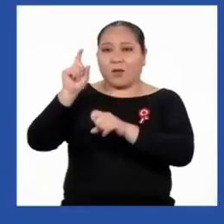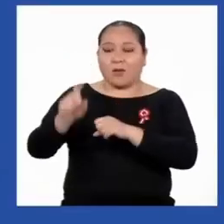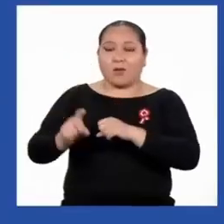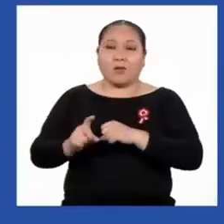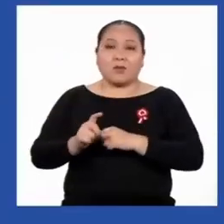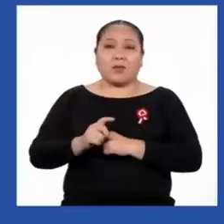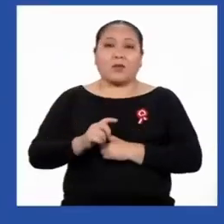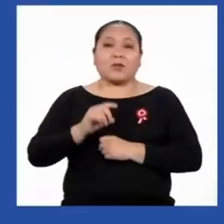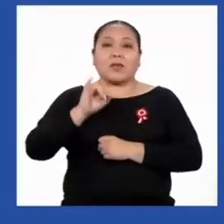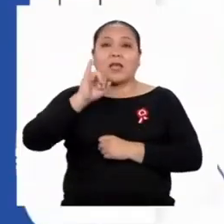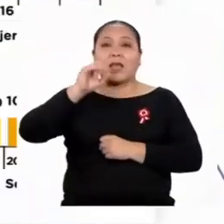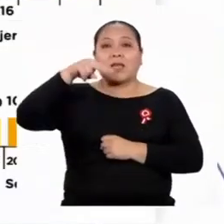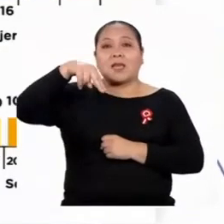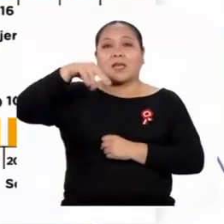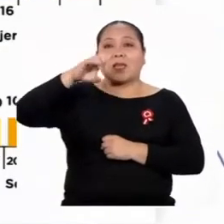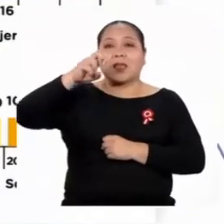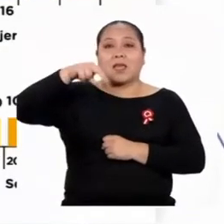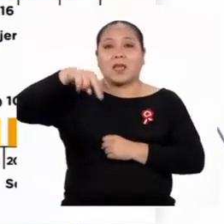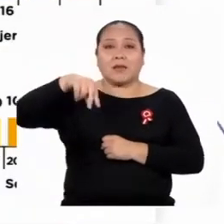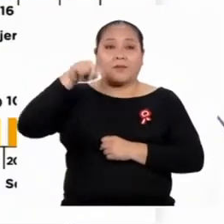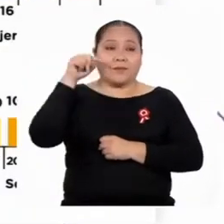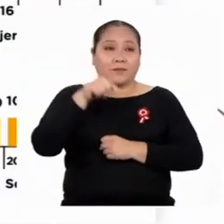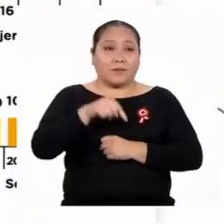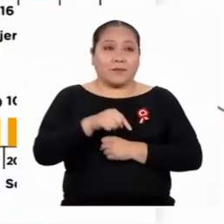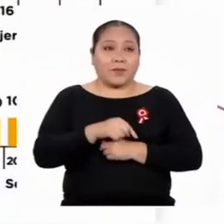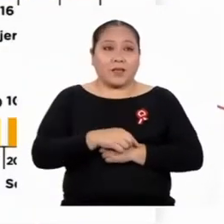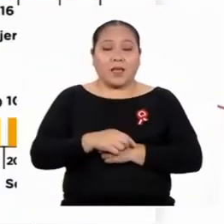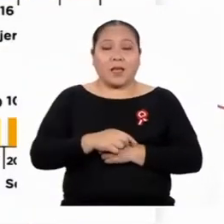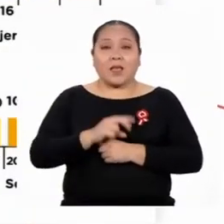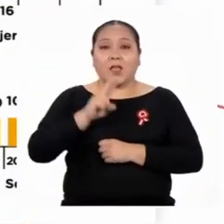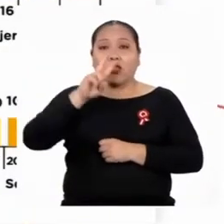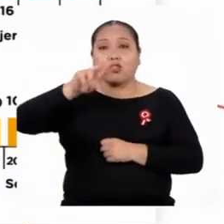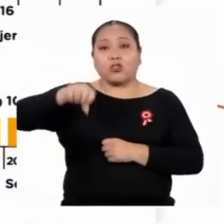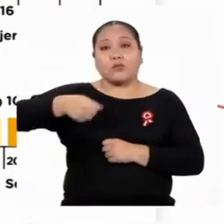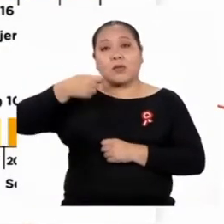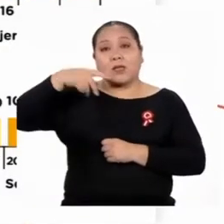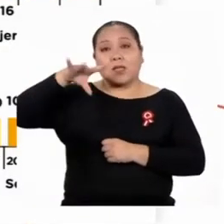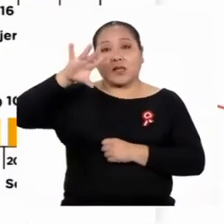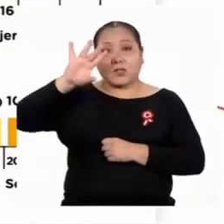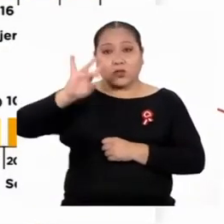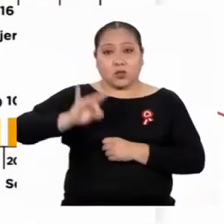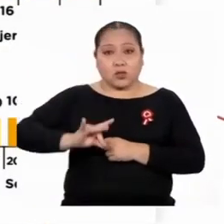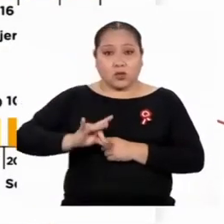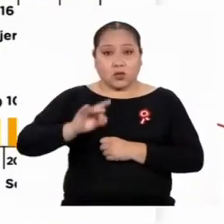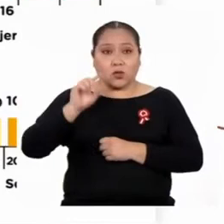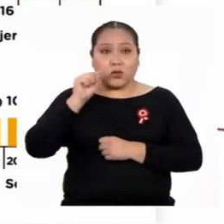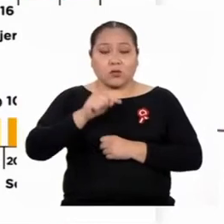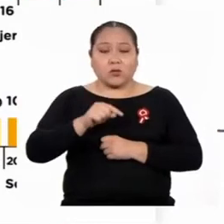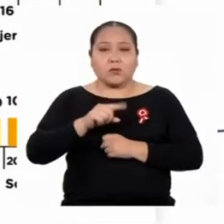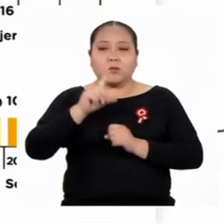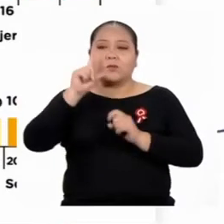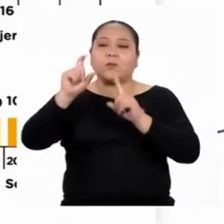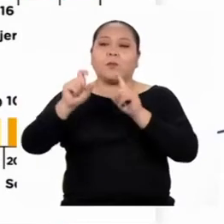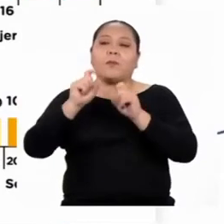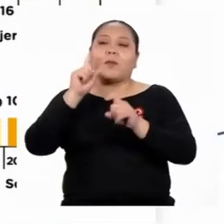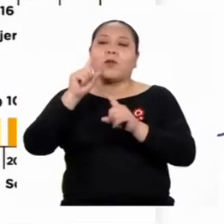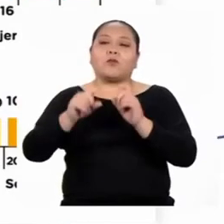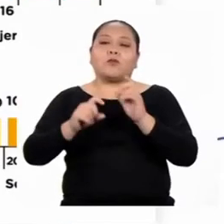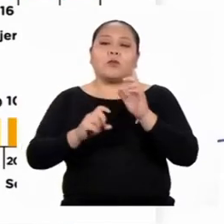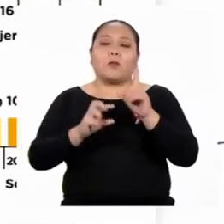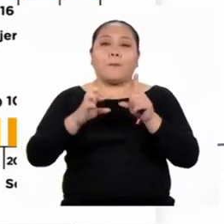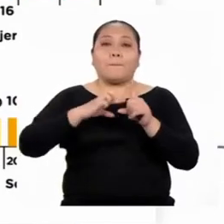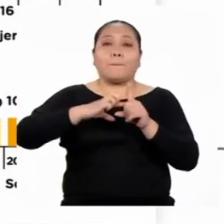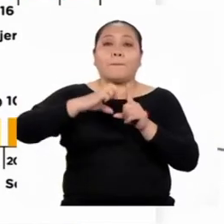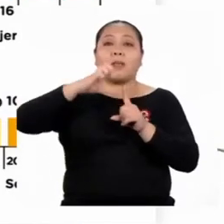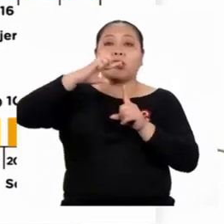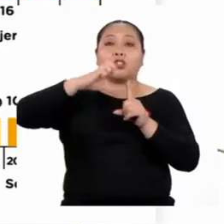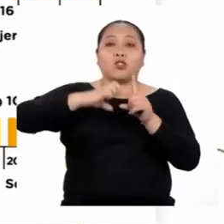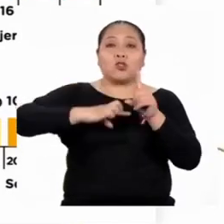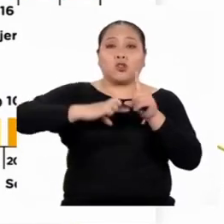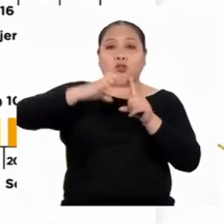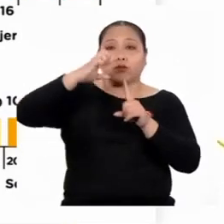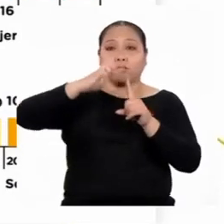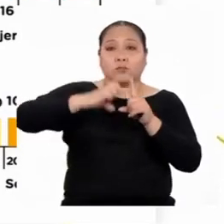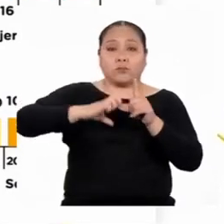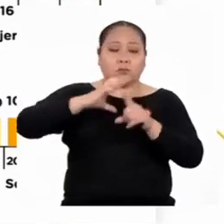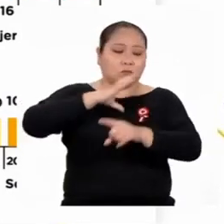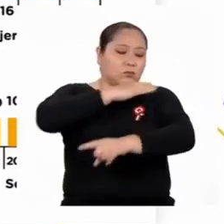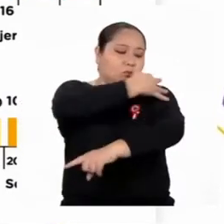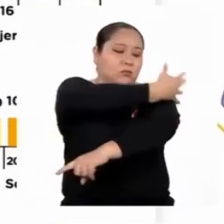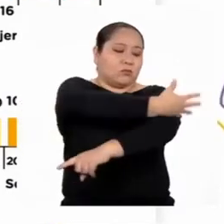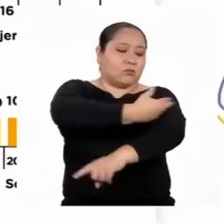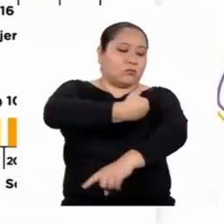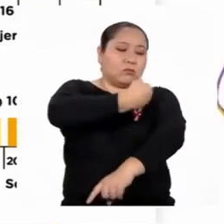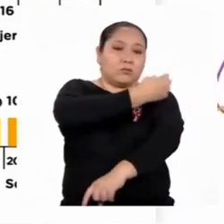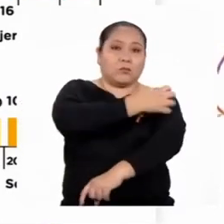INEI. Mira, Yeremis, en el 2018 se realizó una medición de la presión arterial a la población